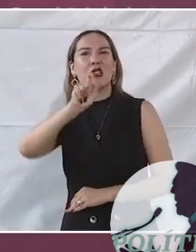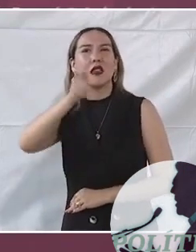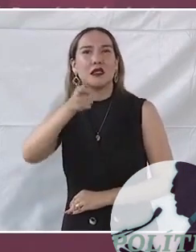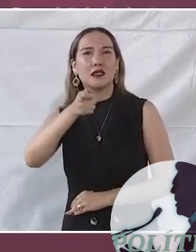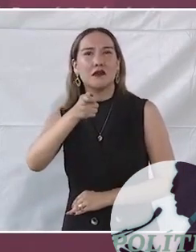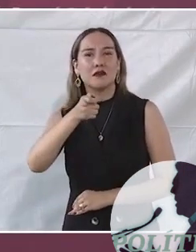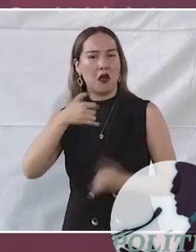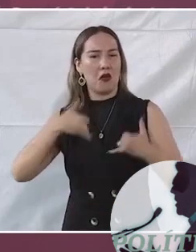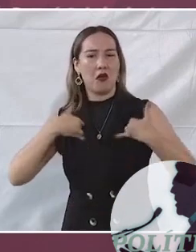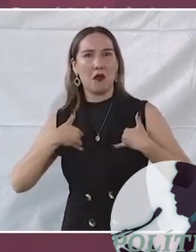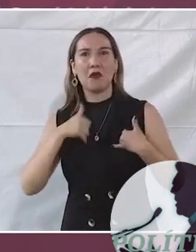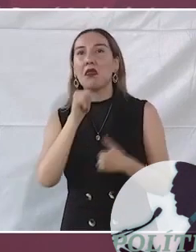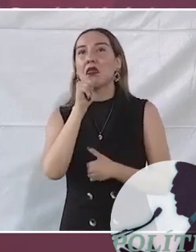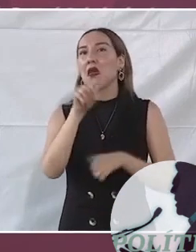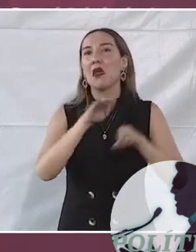de manera